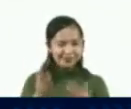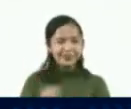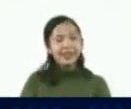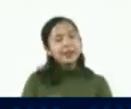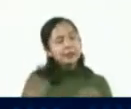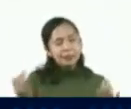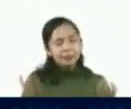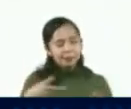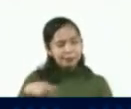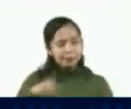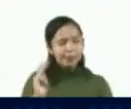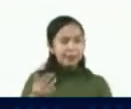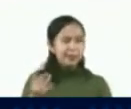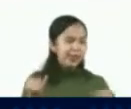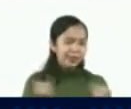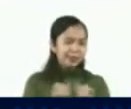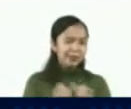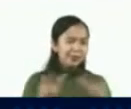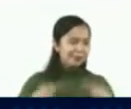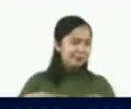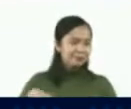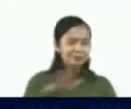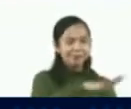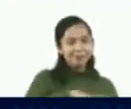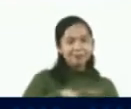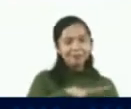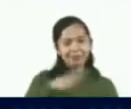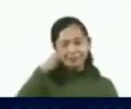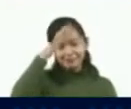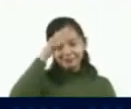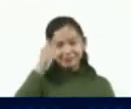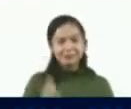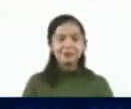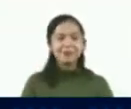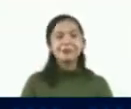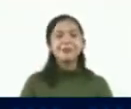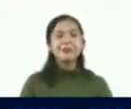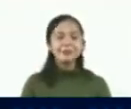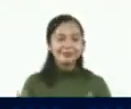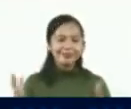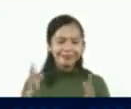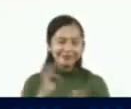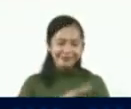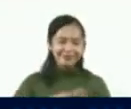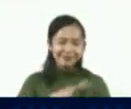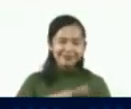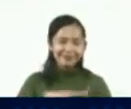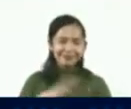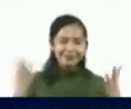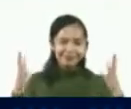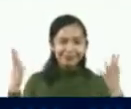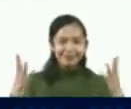brindar apoyo en las acciones legales a personas que perdieron su patrimonio durante el sismo del